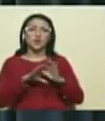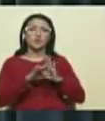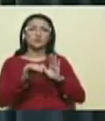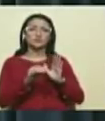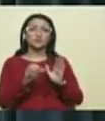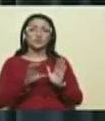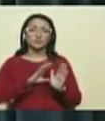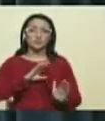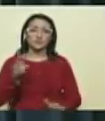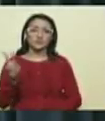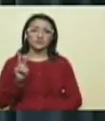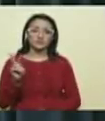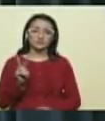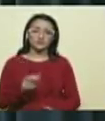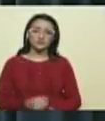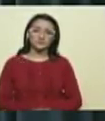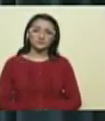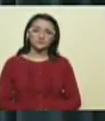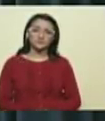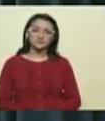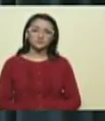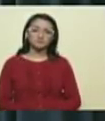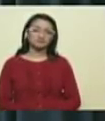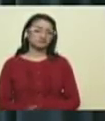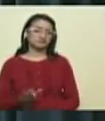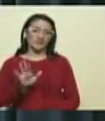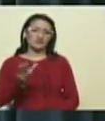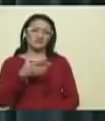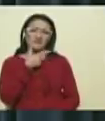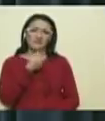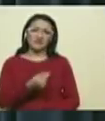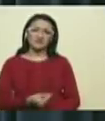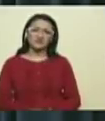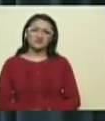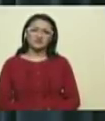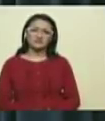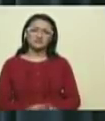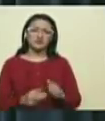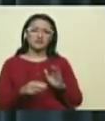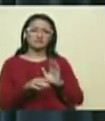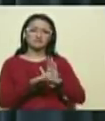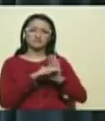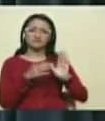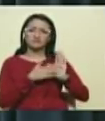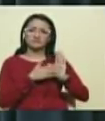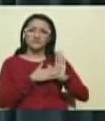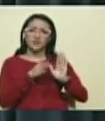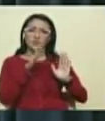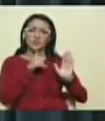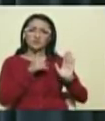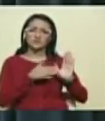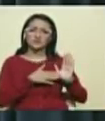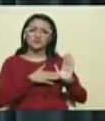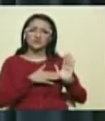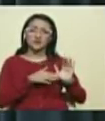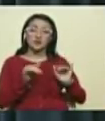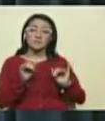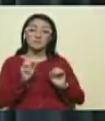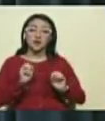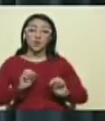la República Bolivariana de Venezuela. Así de sencillo. Esa resolución no existe, puesto que la misma